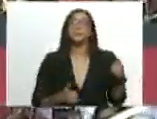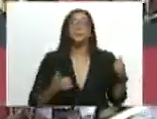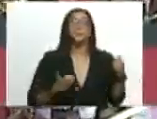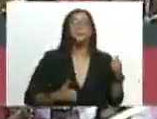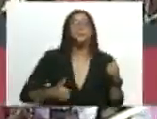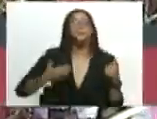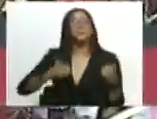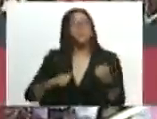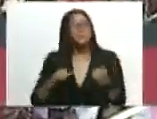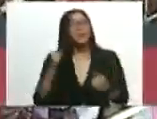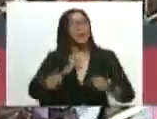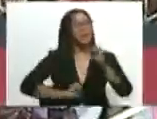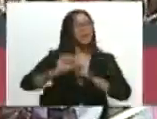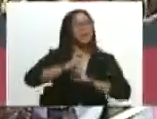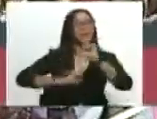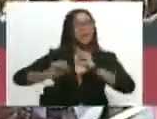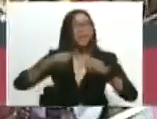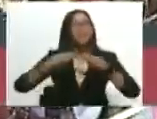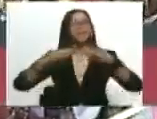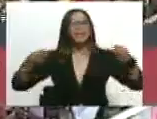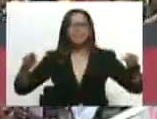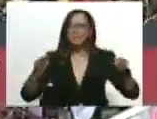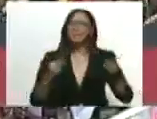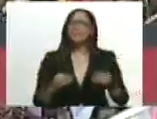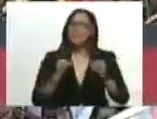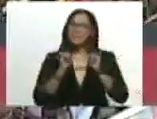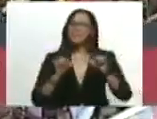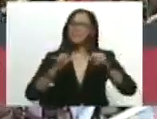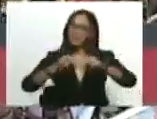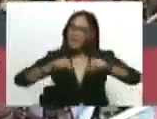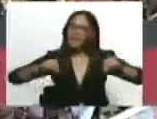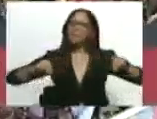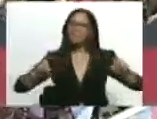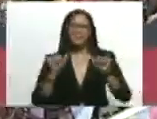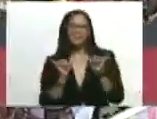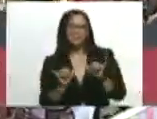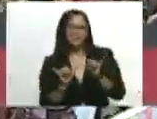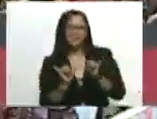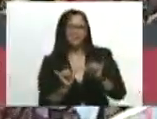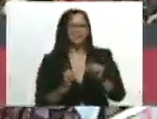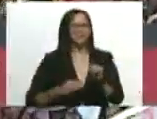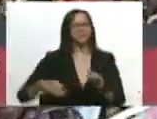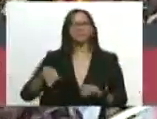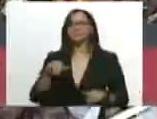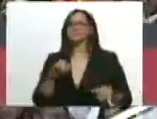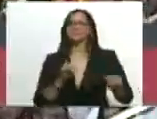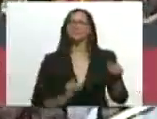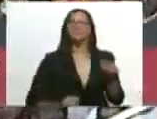para defender La puerta es decir la tierra misma